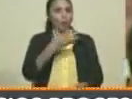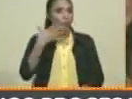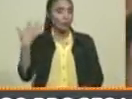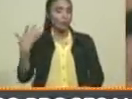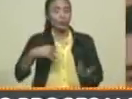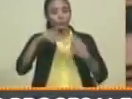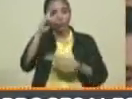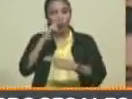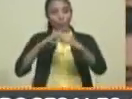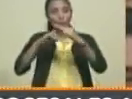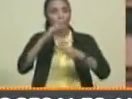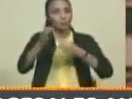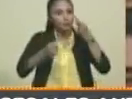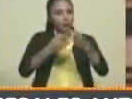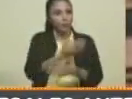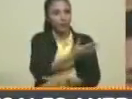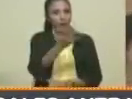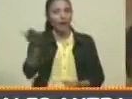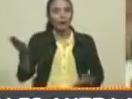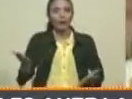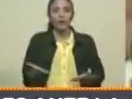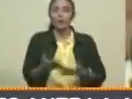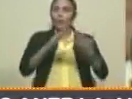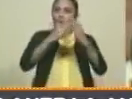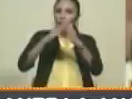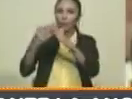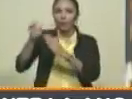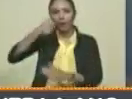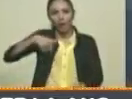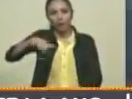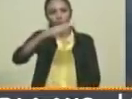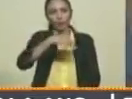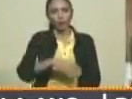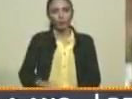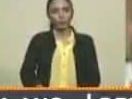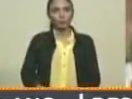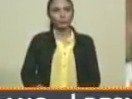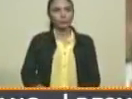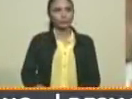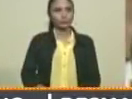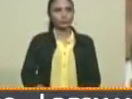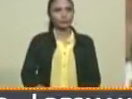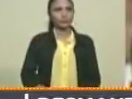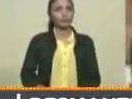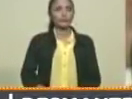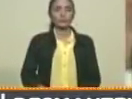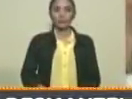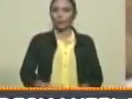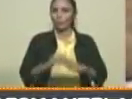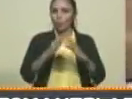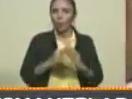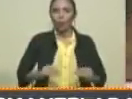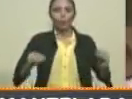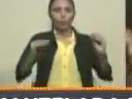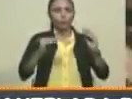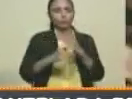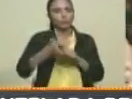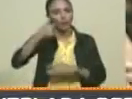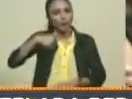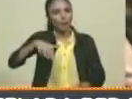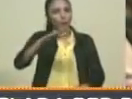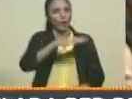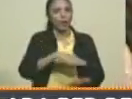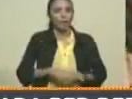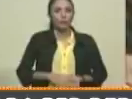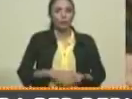cuentas ante usted y ante el pueblo comunero, que es el pueblo, que es el origen de la llamarada y del